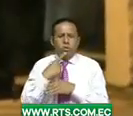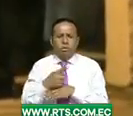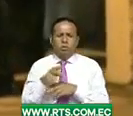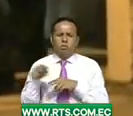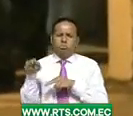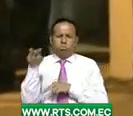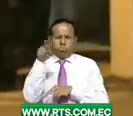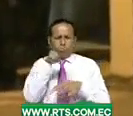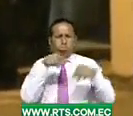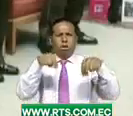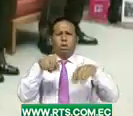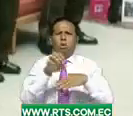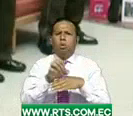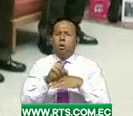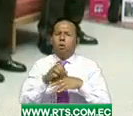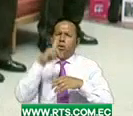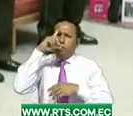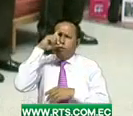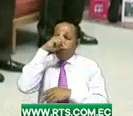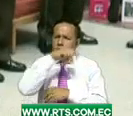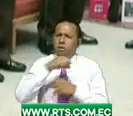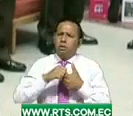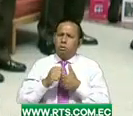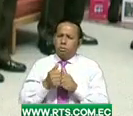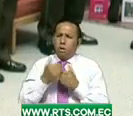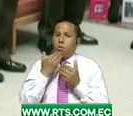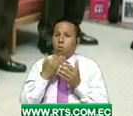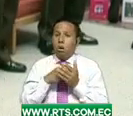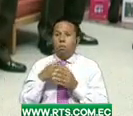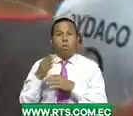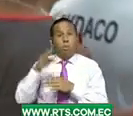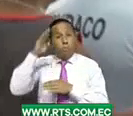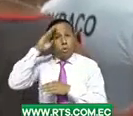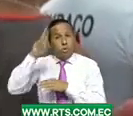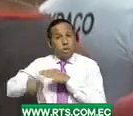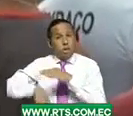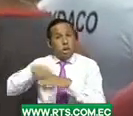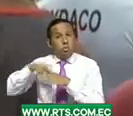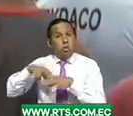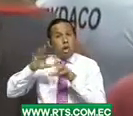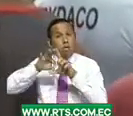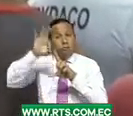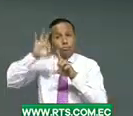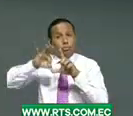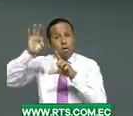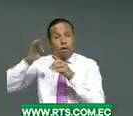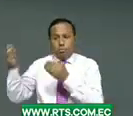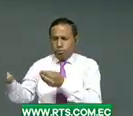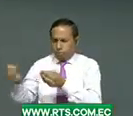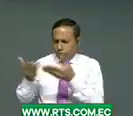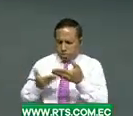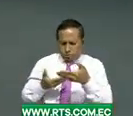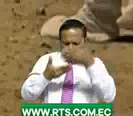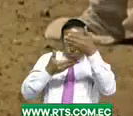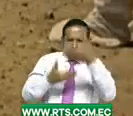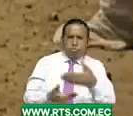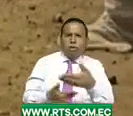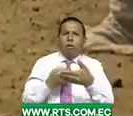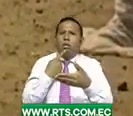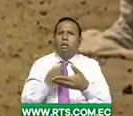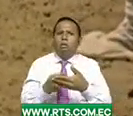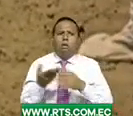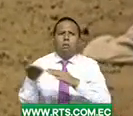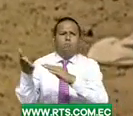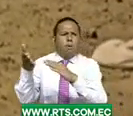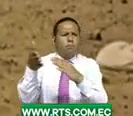momentos complejos. Trae a colación cifras de la Policía Nacional sobre la tasa de muertes violentas en la zona 8. En los